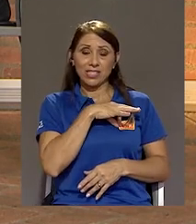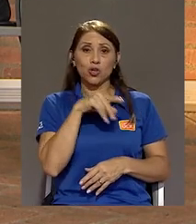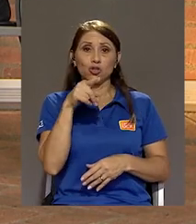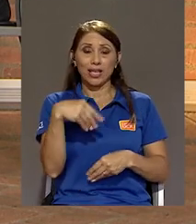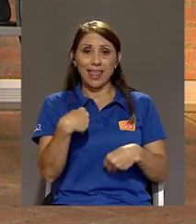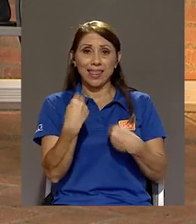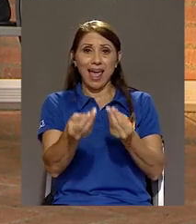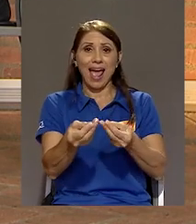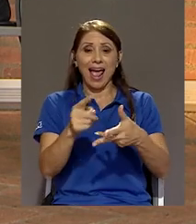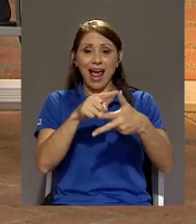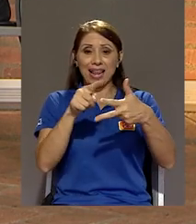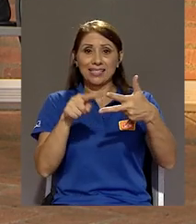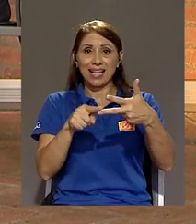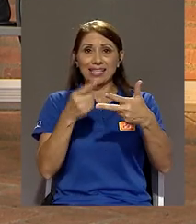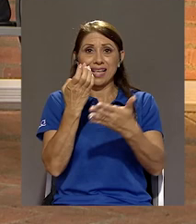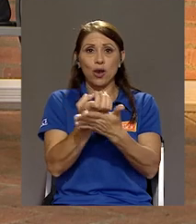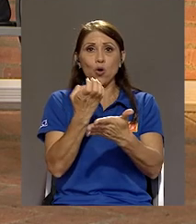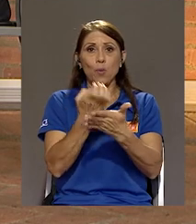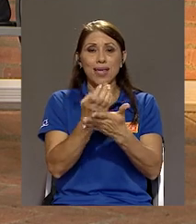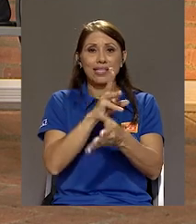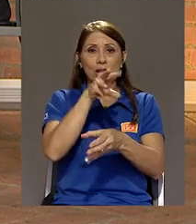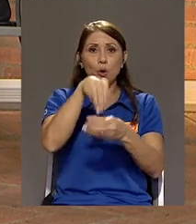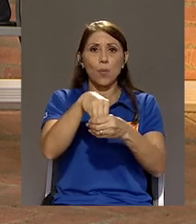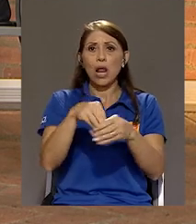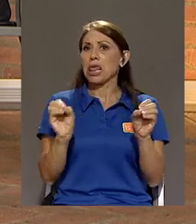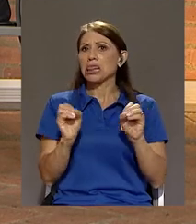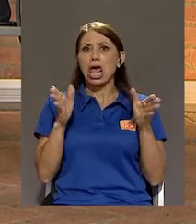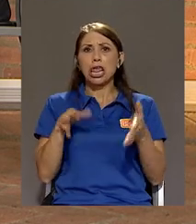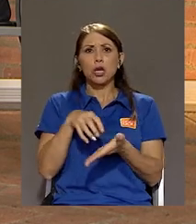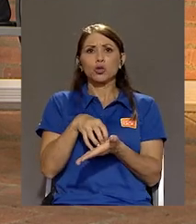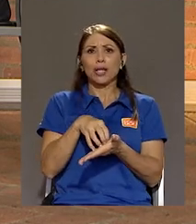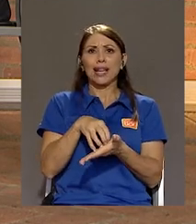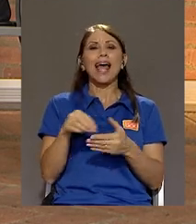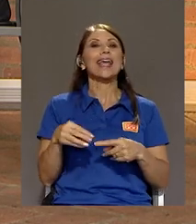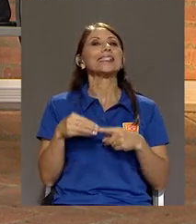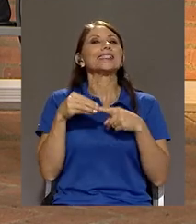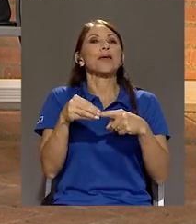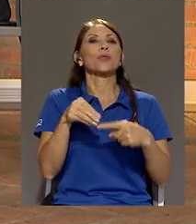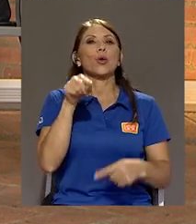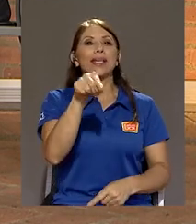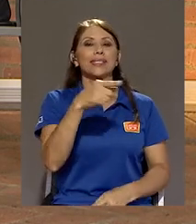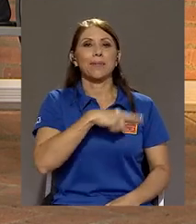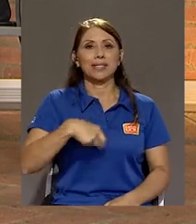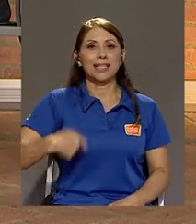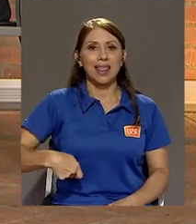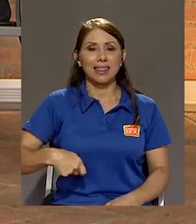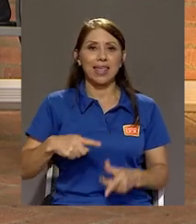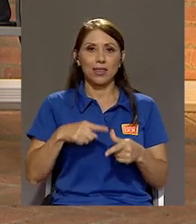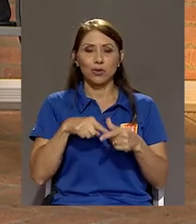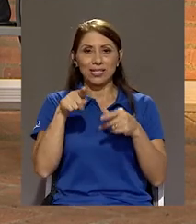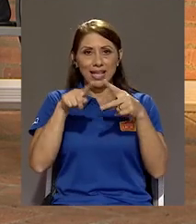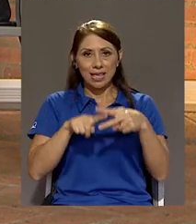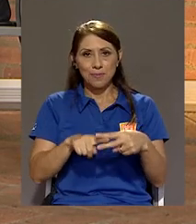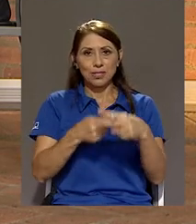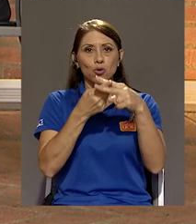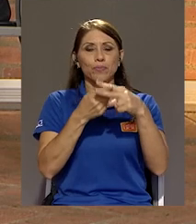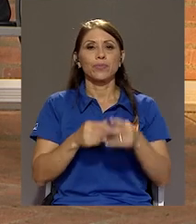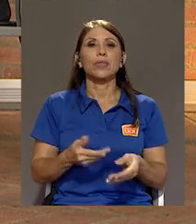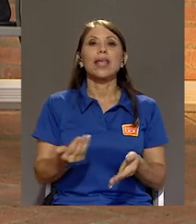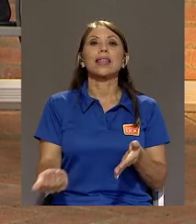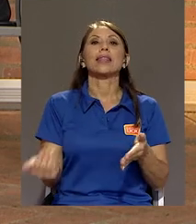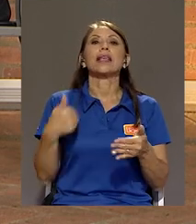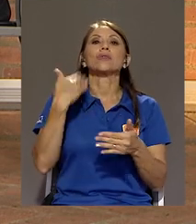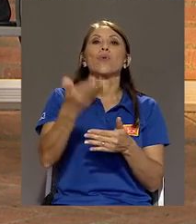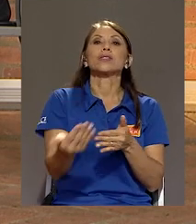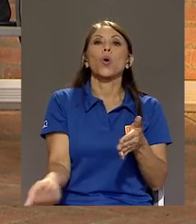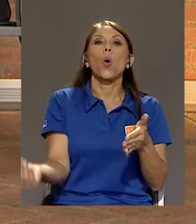que lo componen, nadie lo estaba cuestionando, excepto este presidente. Entonces, por ahí empezó. Luego, volvió su atención a